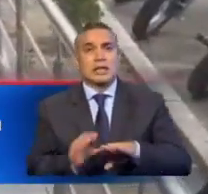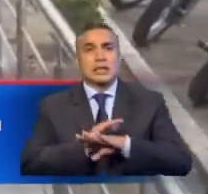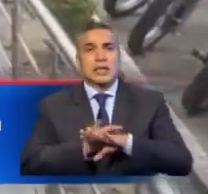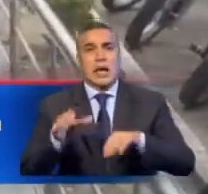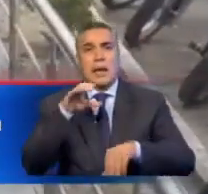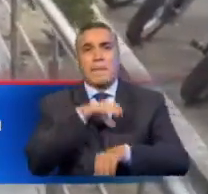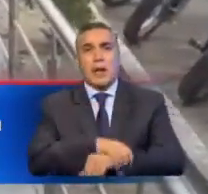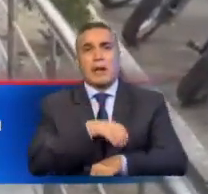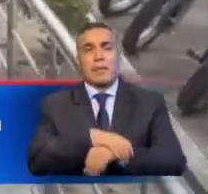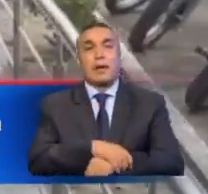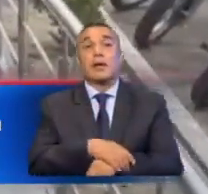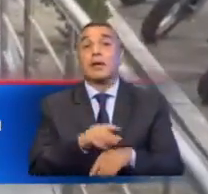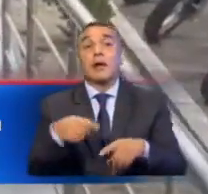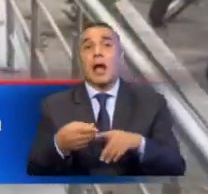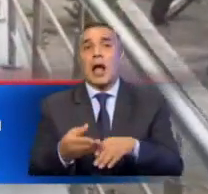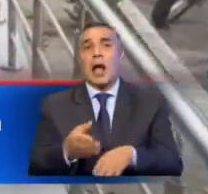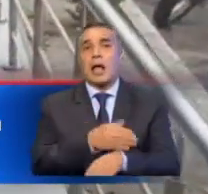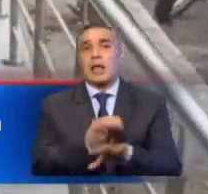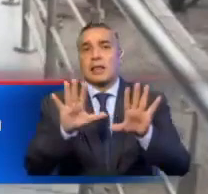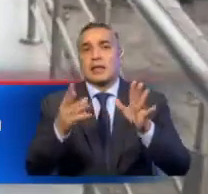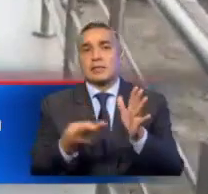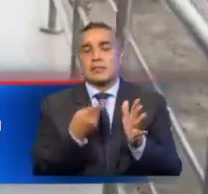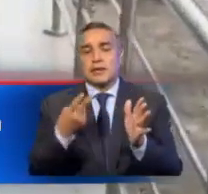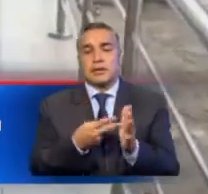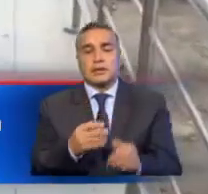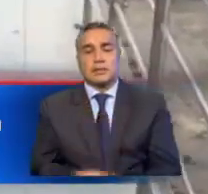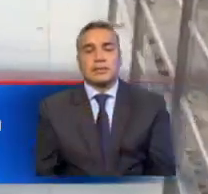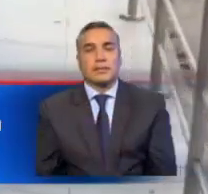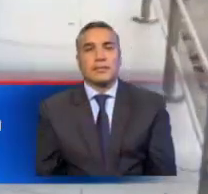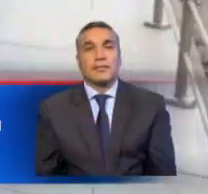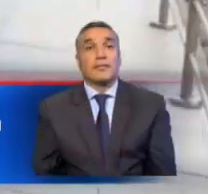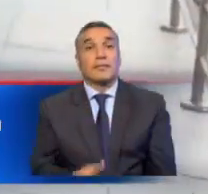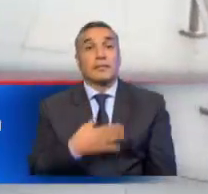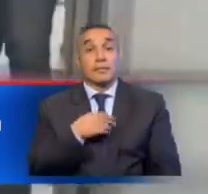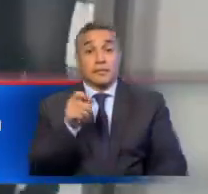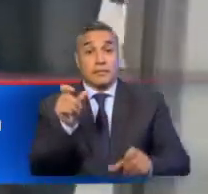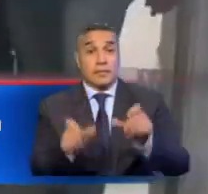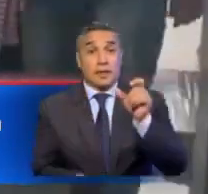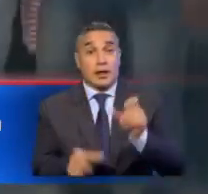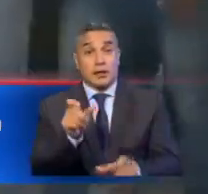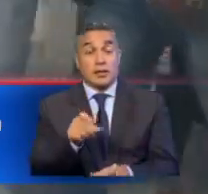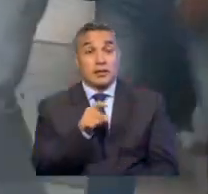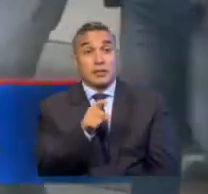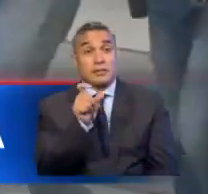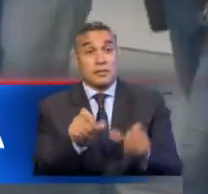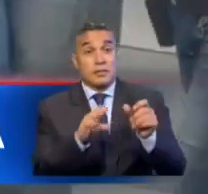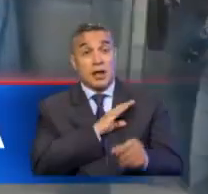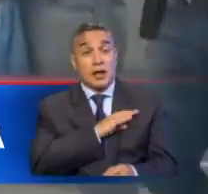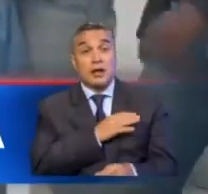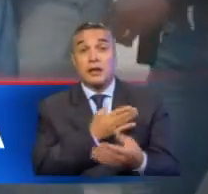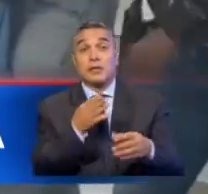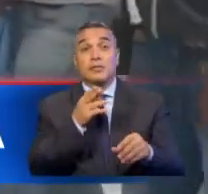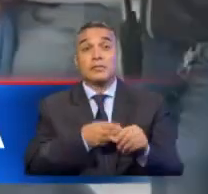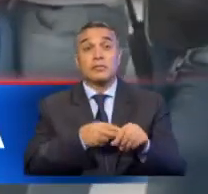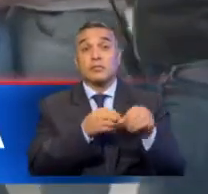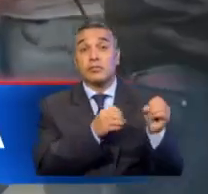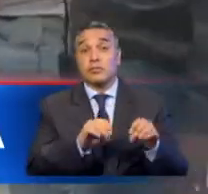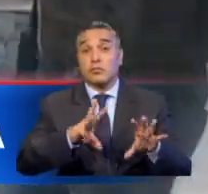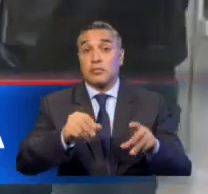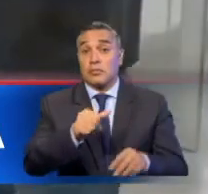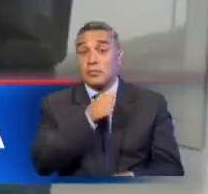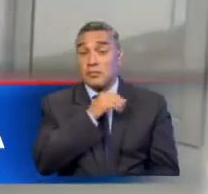sido detenido en 10 ocasiones. Había las personas o estos delincuentes que formaban parte de esta